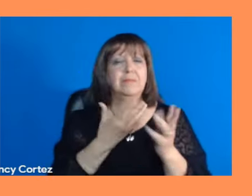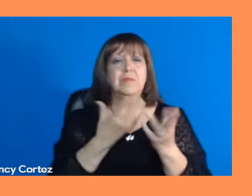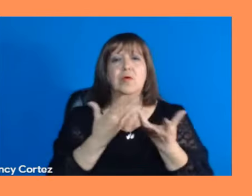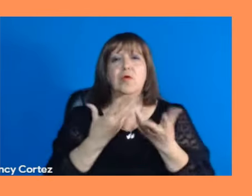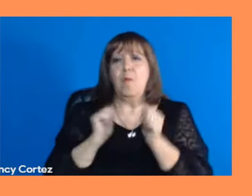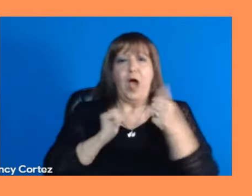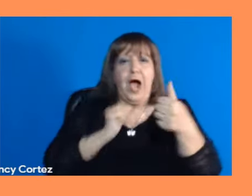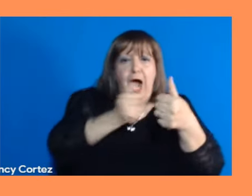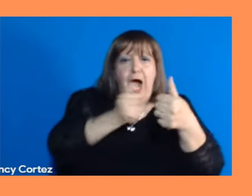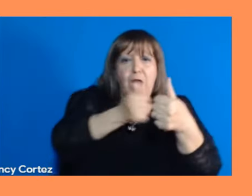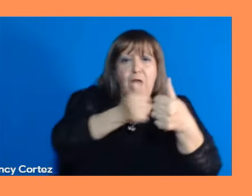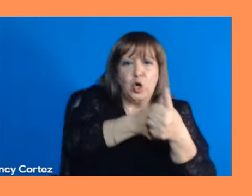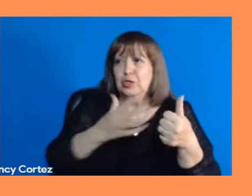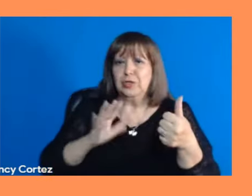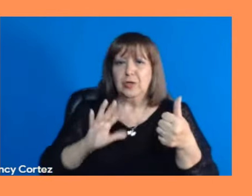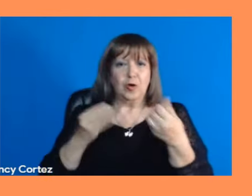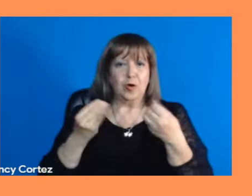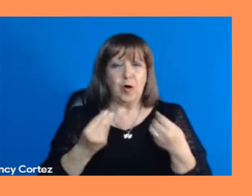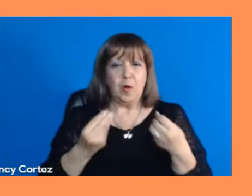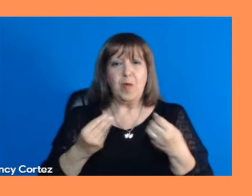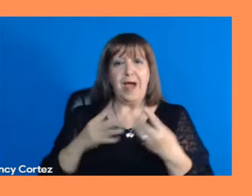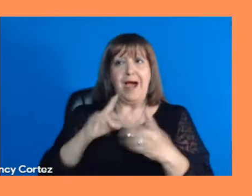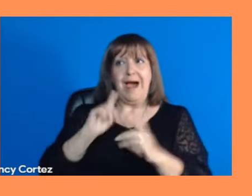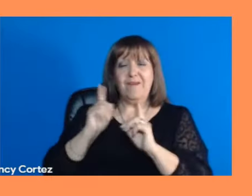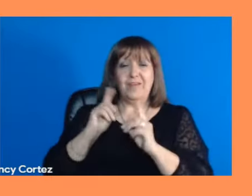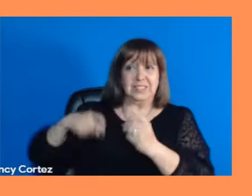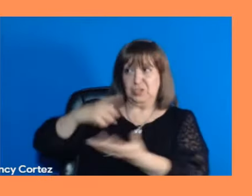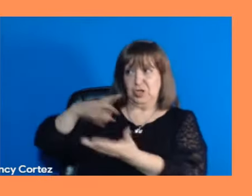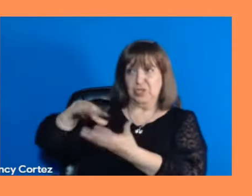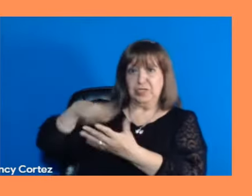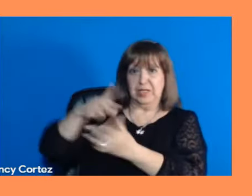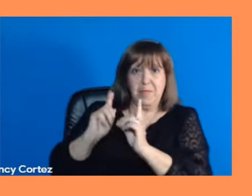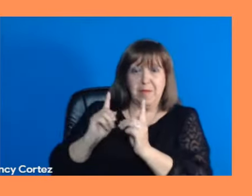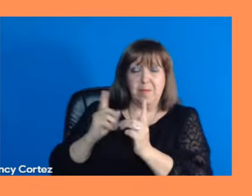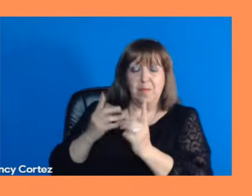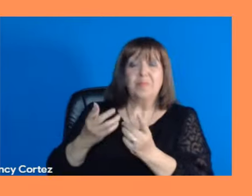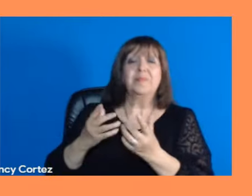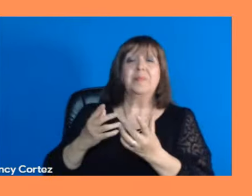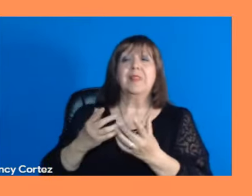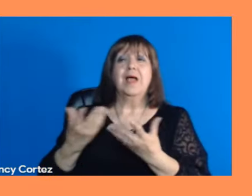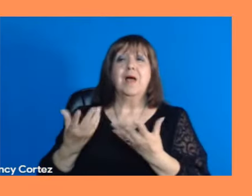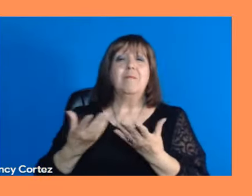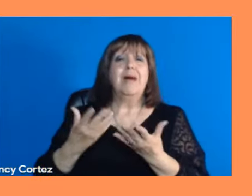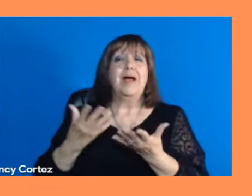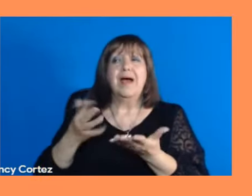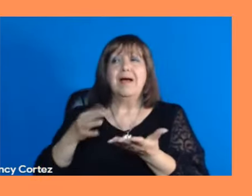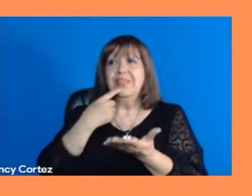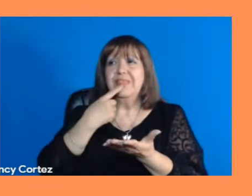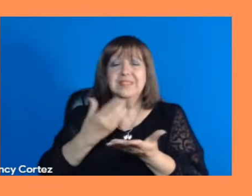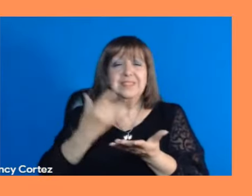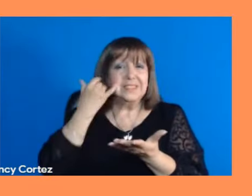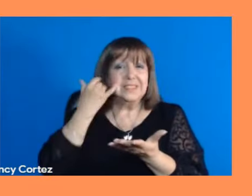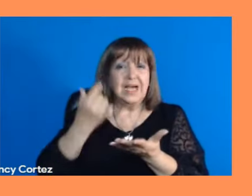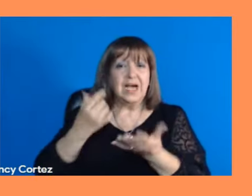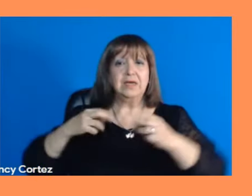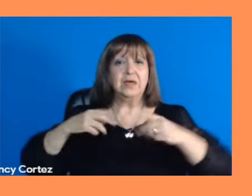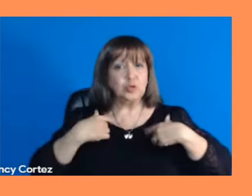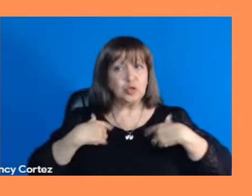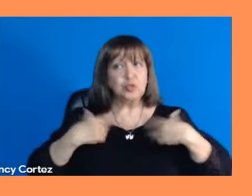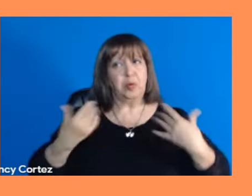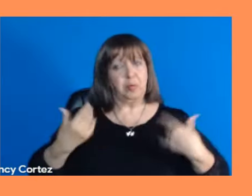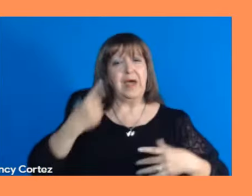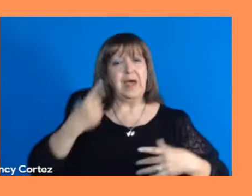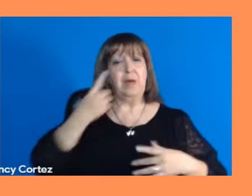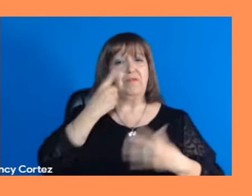nuestras sociedades, y construir un espacio amigable donde habitar libremente. La educación sexual integral es una lente